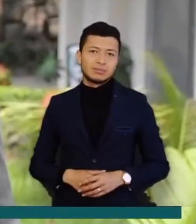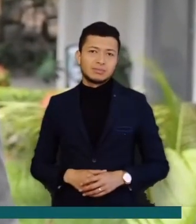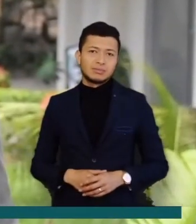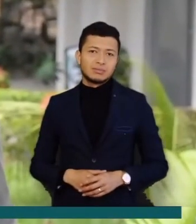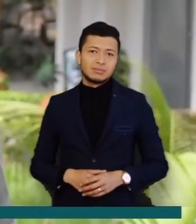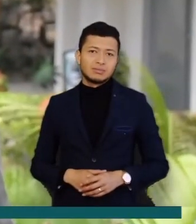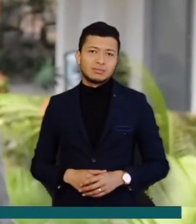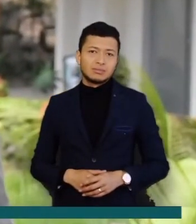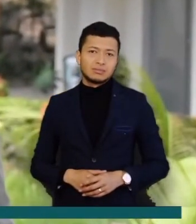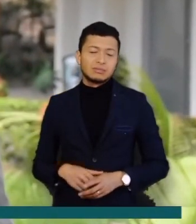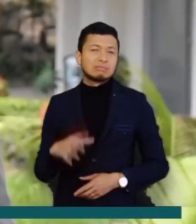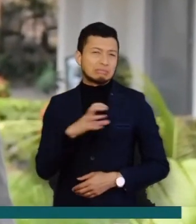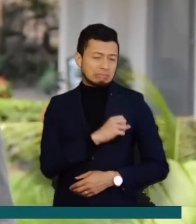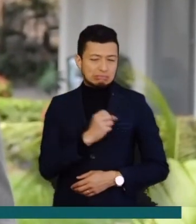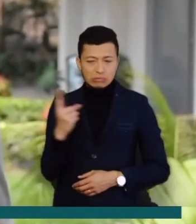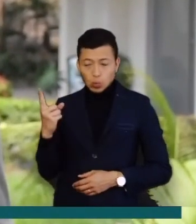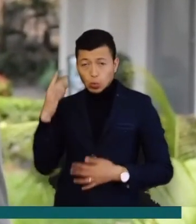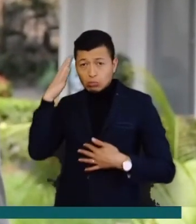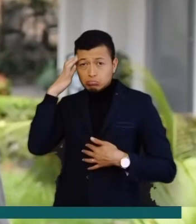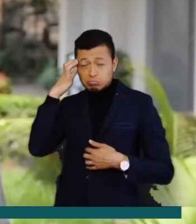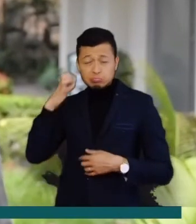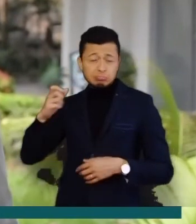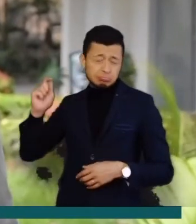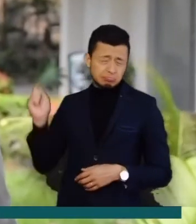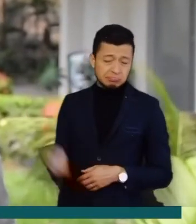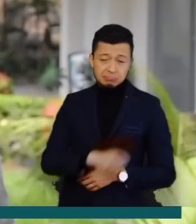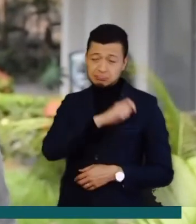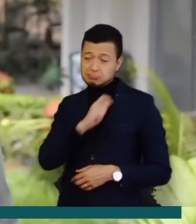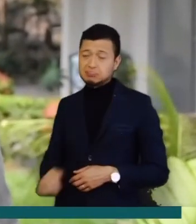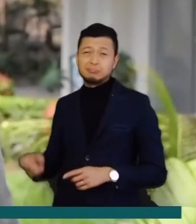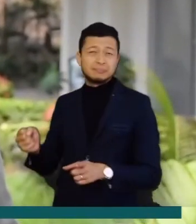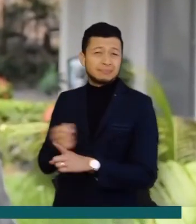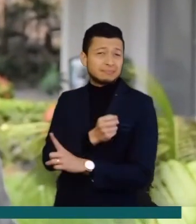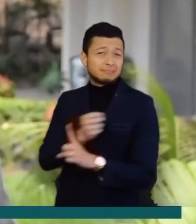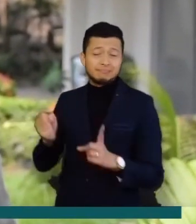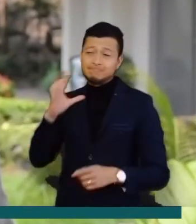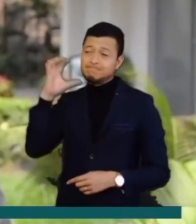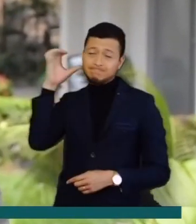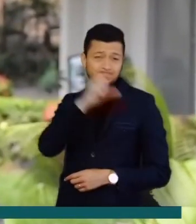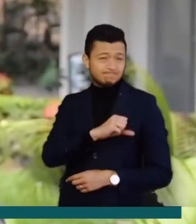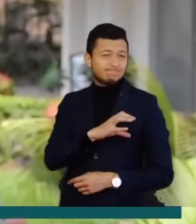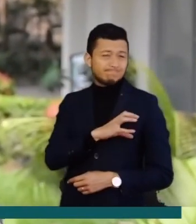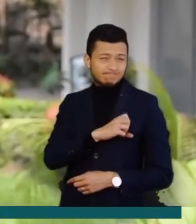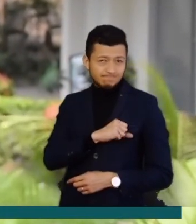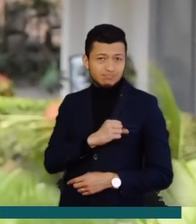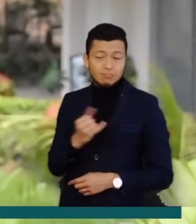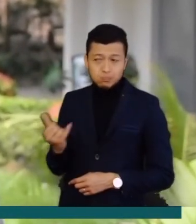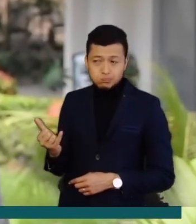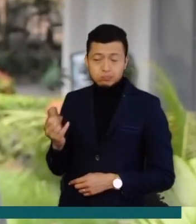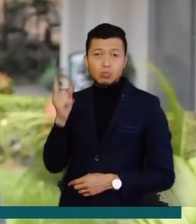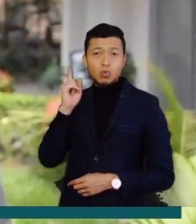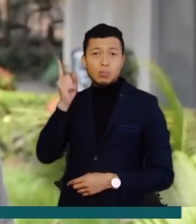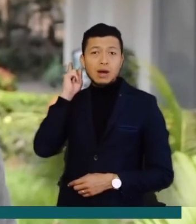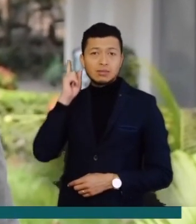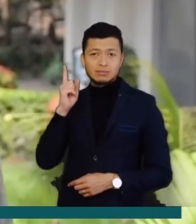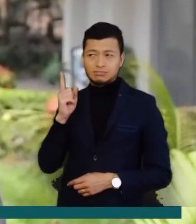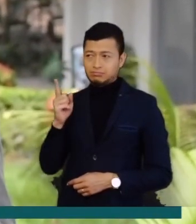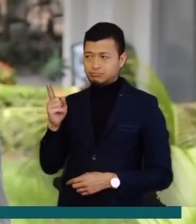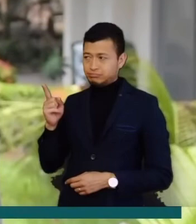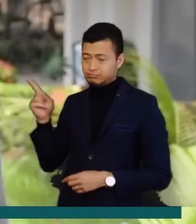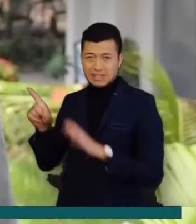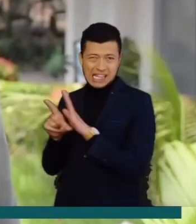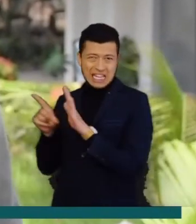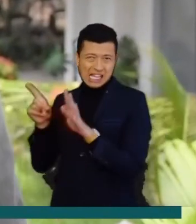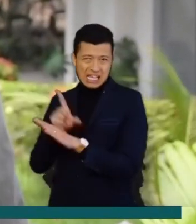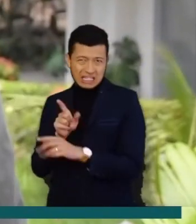con muchas lesiones Que obviamente reflejan el maltrato al que fue sometido por su tenedor ilegal o